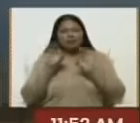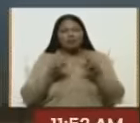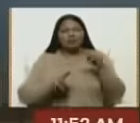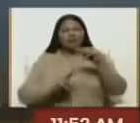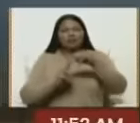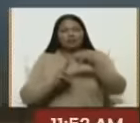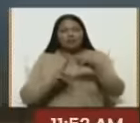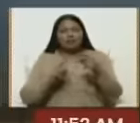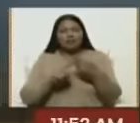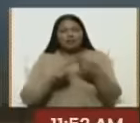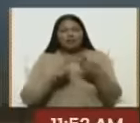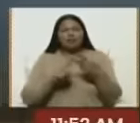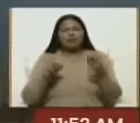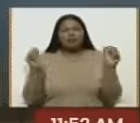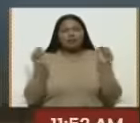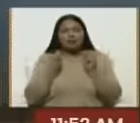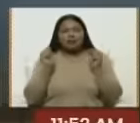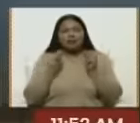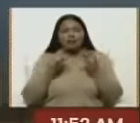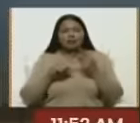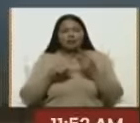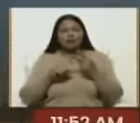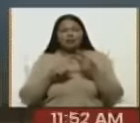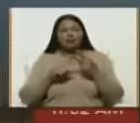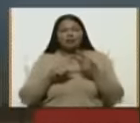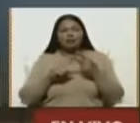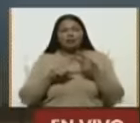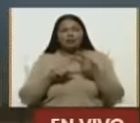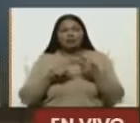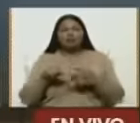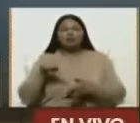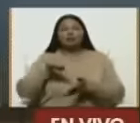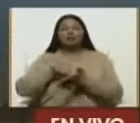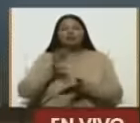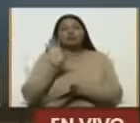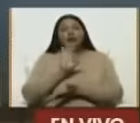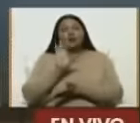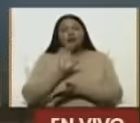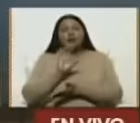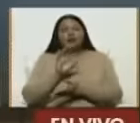Táchira, Mérida y colateralmente la ciudad de Caracas.